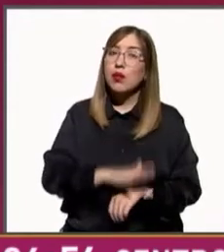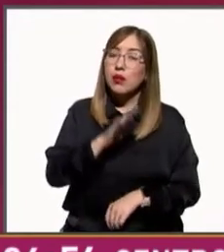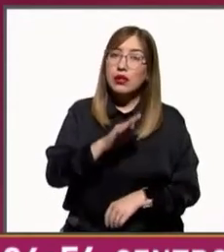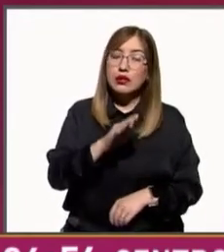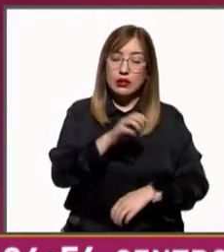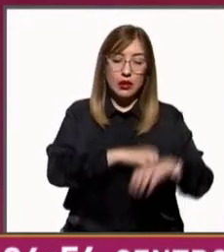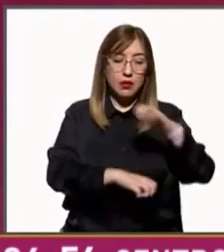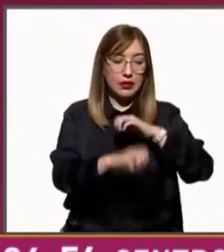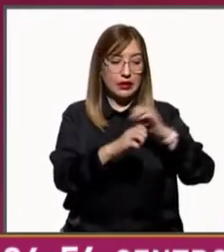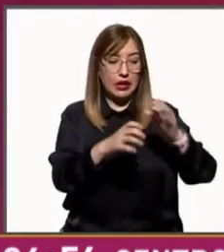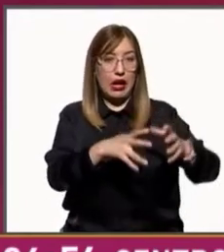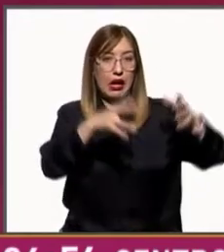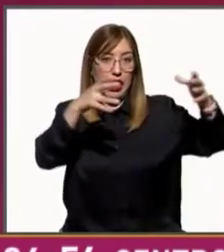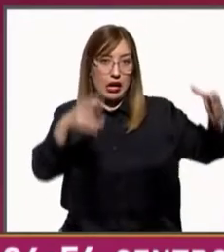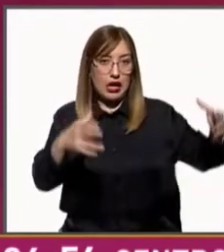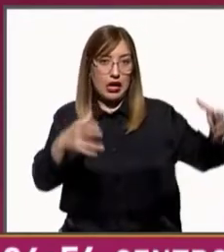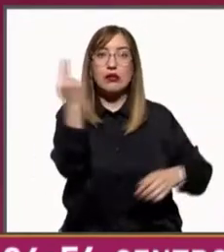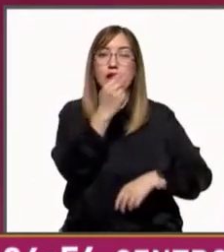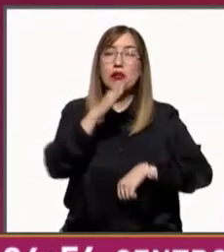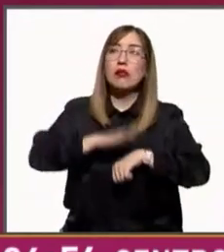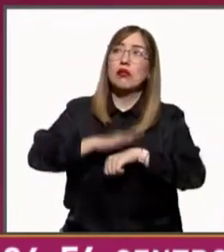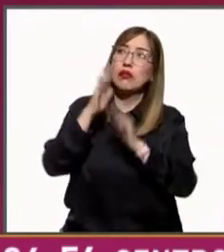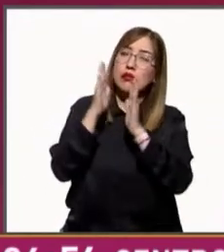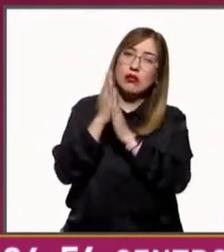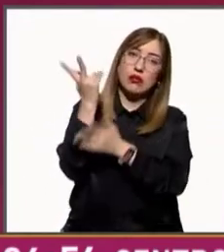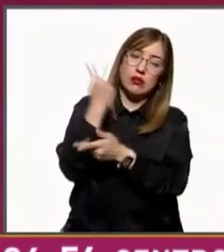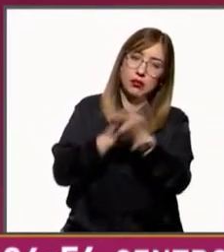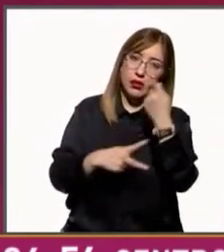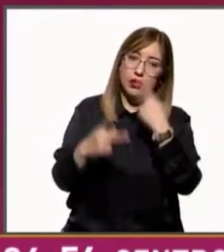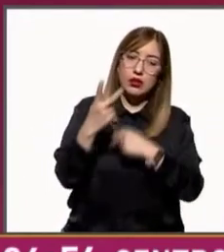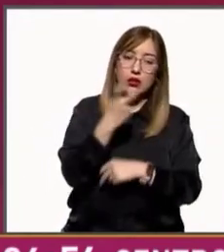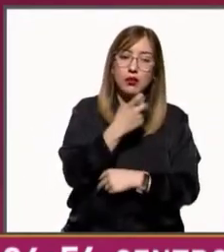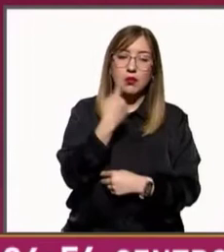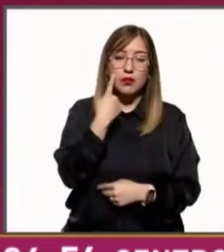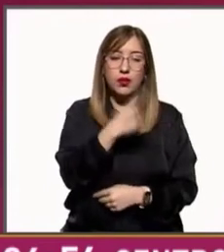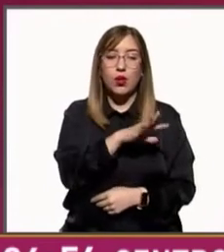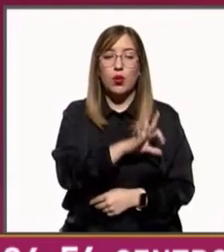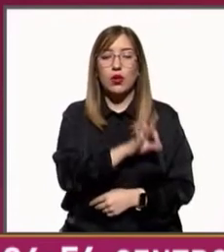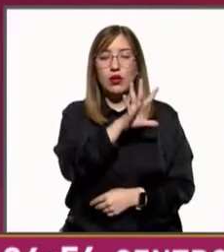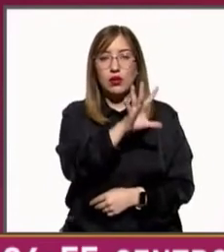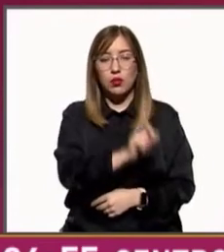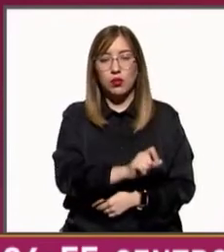grandes. Si ves el orden es la grande 45.3, la mediana